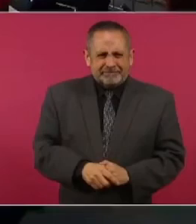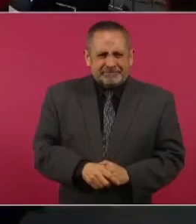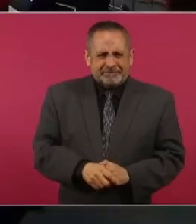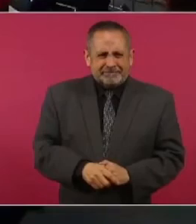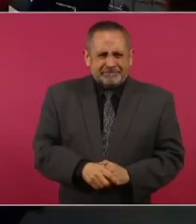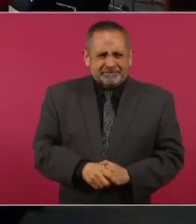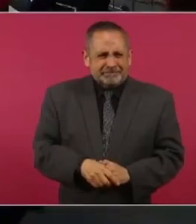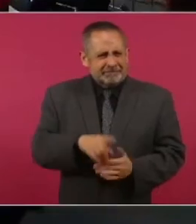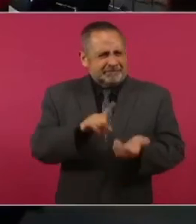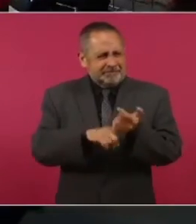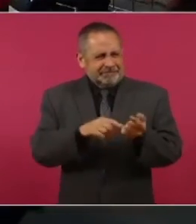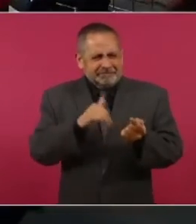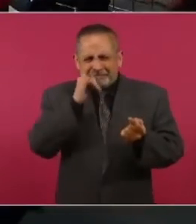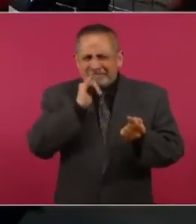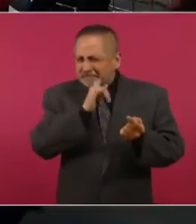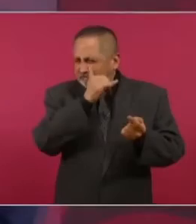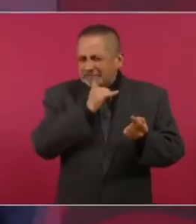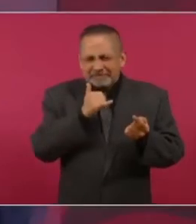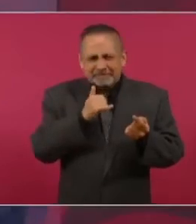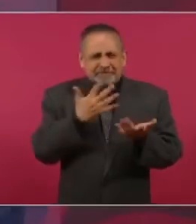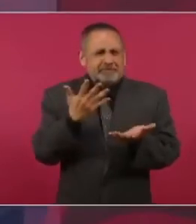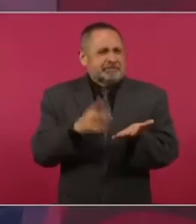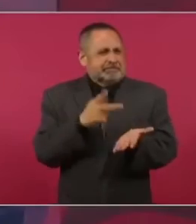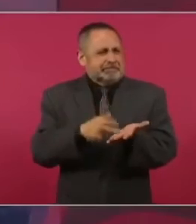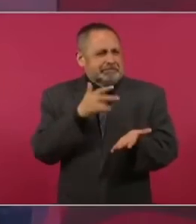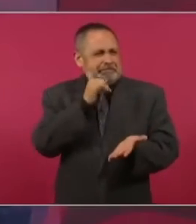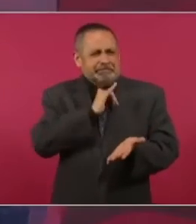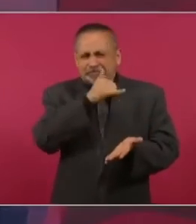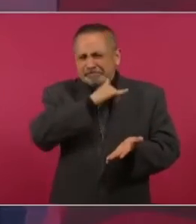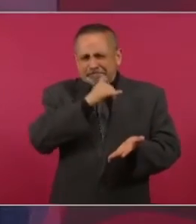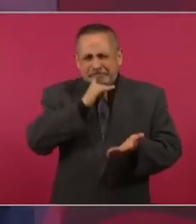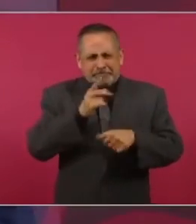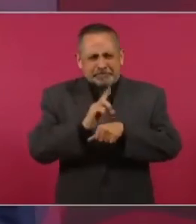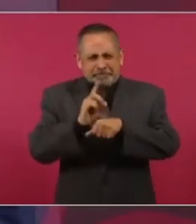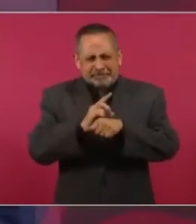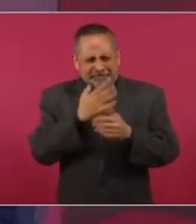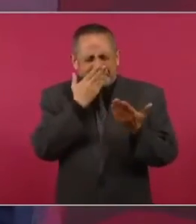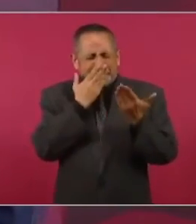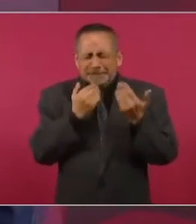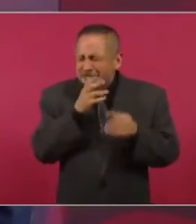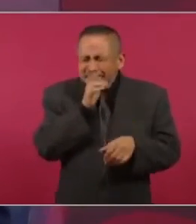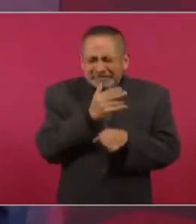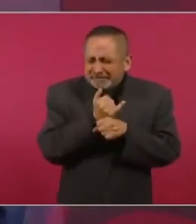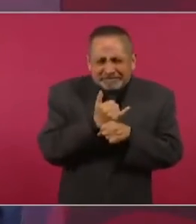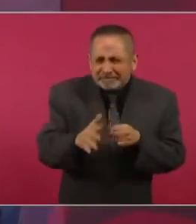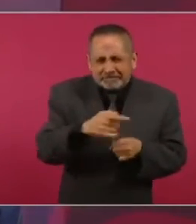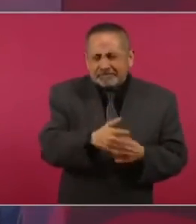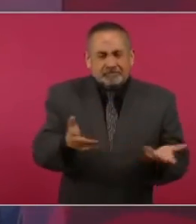se rasuraran 50 veces al día, ¿sí?